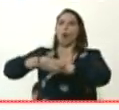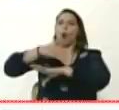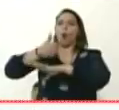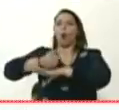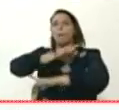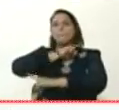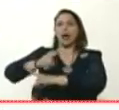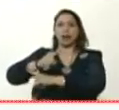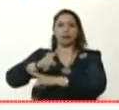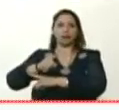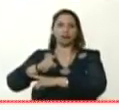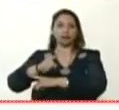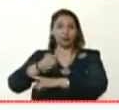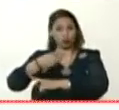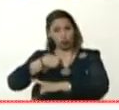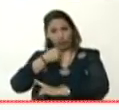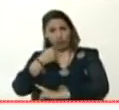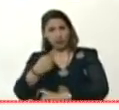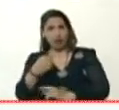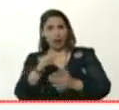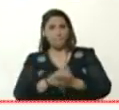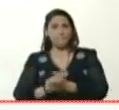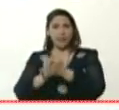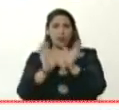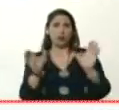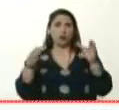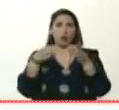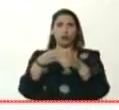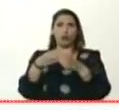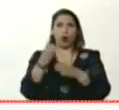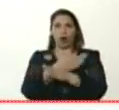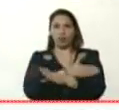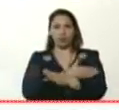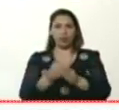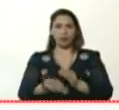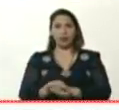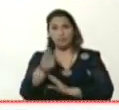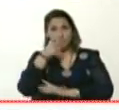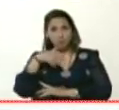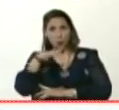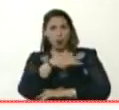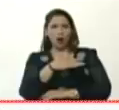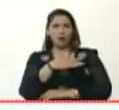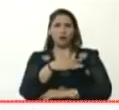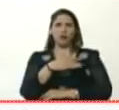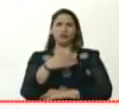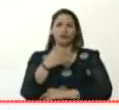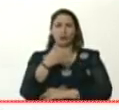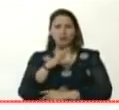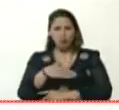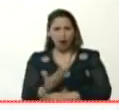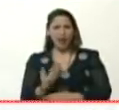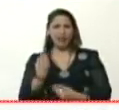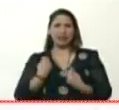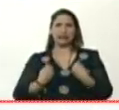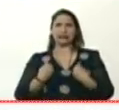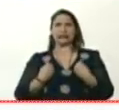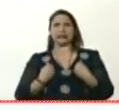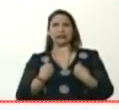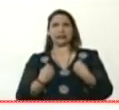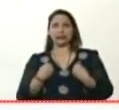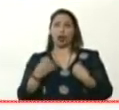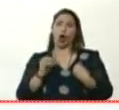hoy a los compañeros en la reunión, o salió en la reunión, que el pueblo puede estar disgustado, pero sigue con